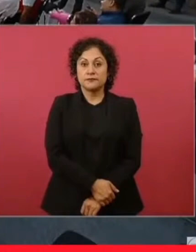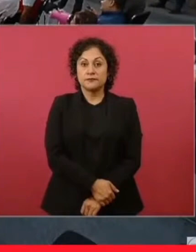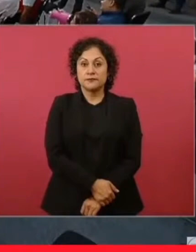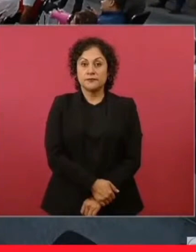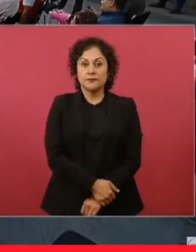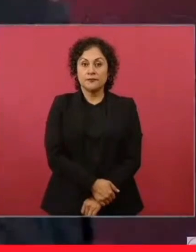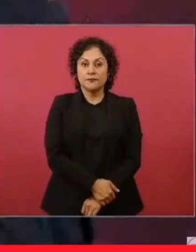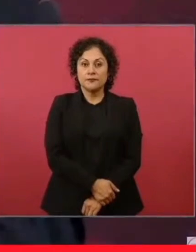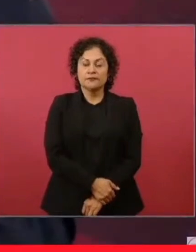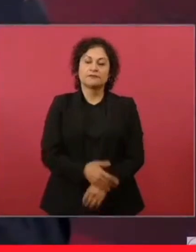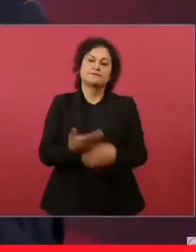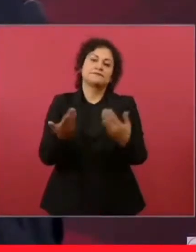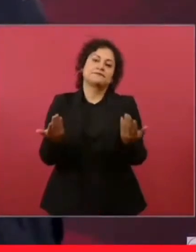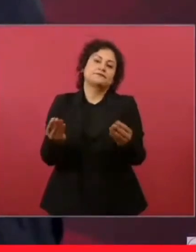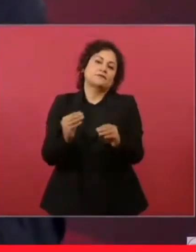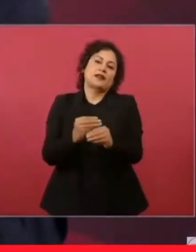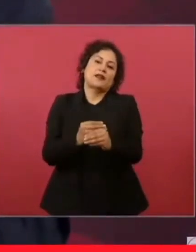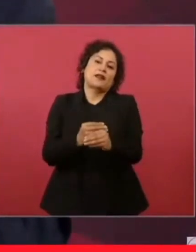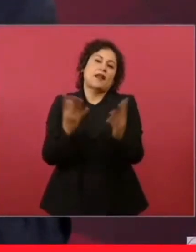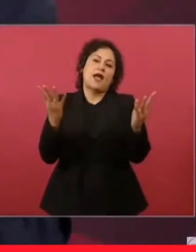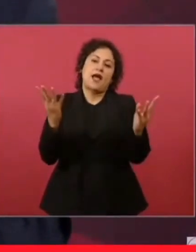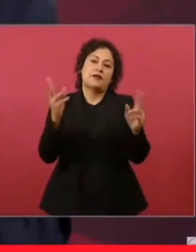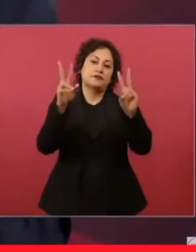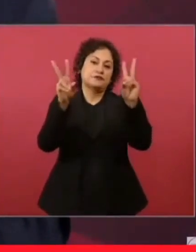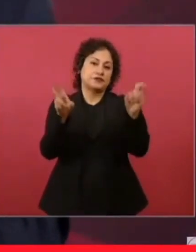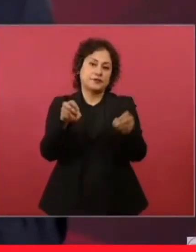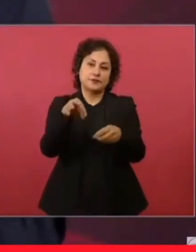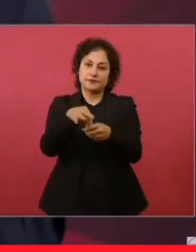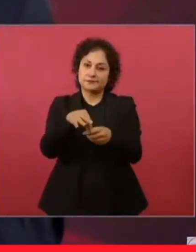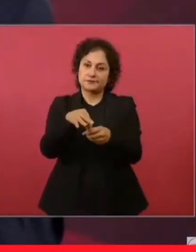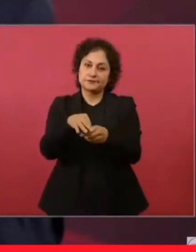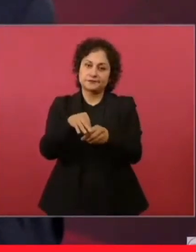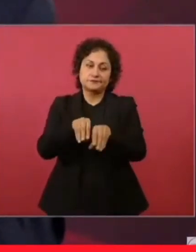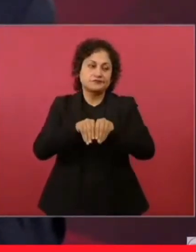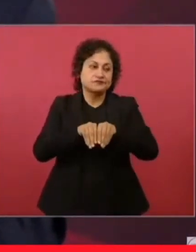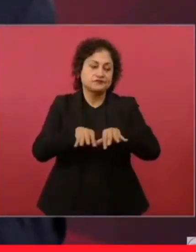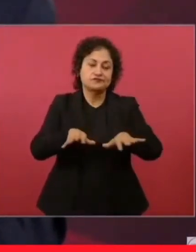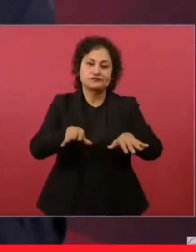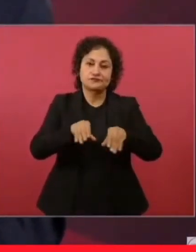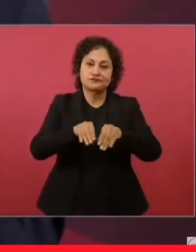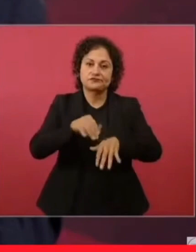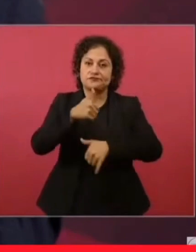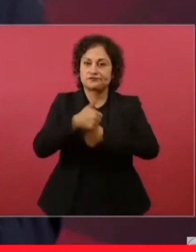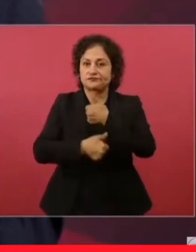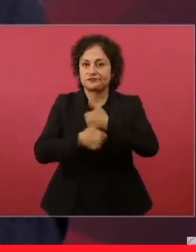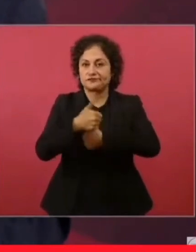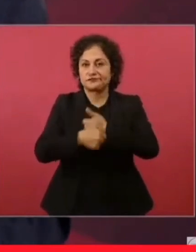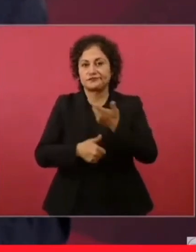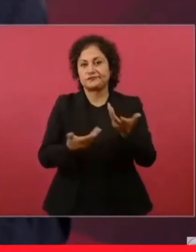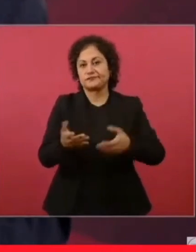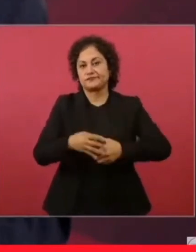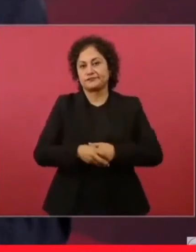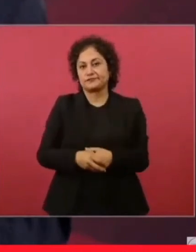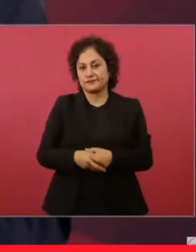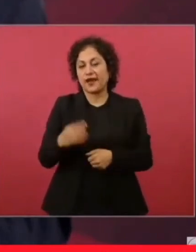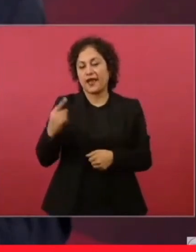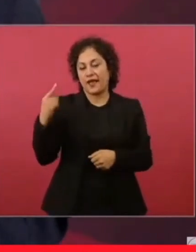Es que están en campaña. Están en campaña y es ahorita también allá es les muevo la